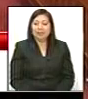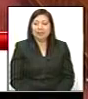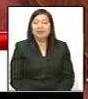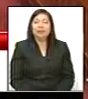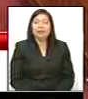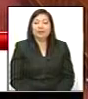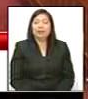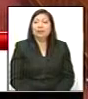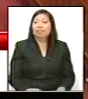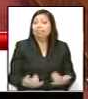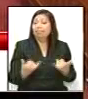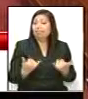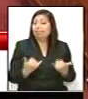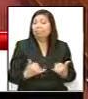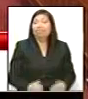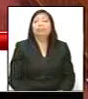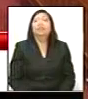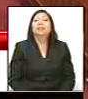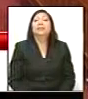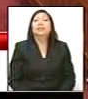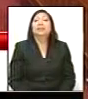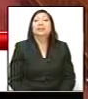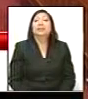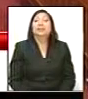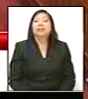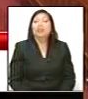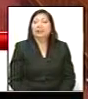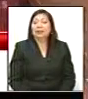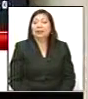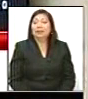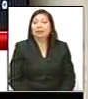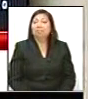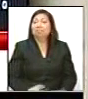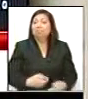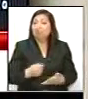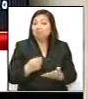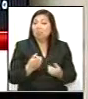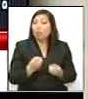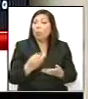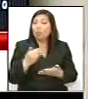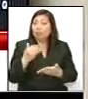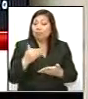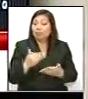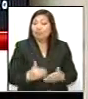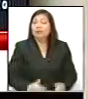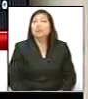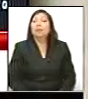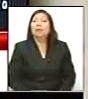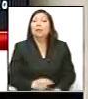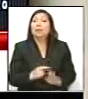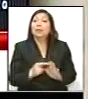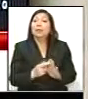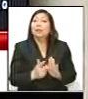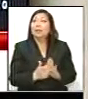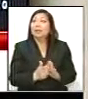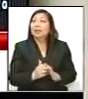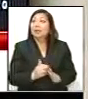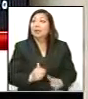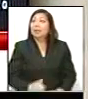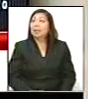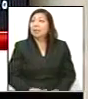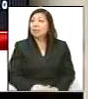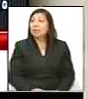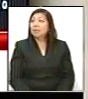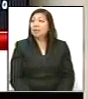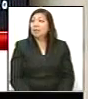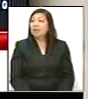Bien, en estos momentos se va a proceder a registrar la asistencia relacionada con el proyecto de ley que declara interés nacional